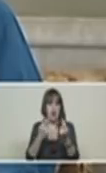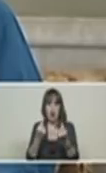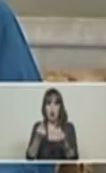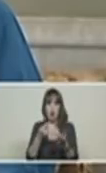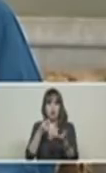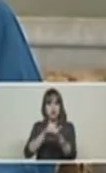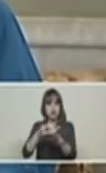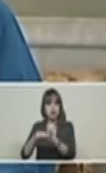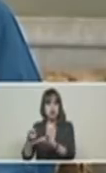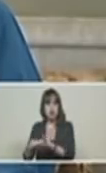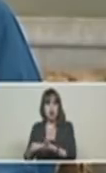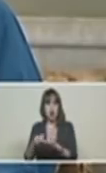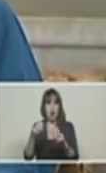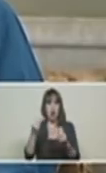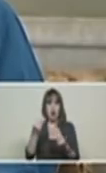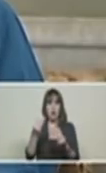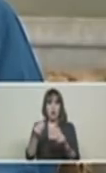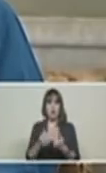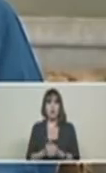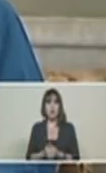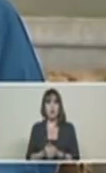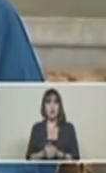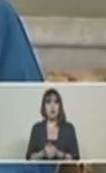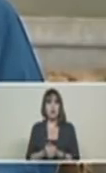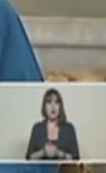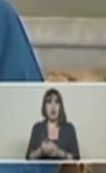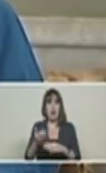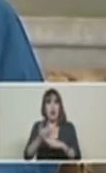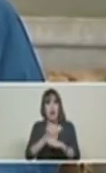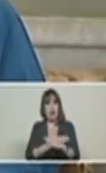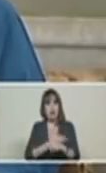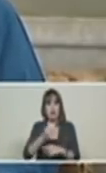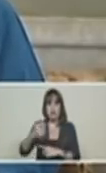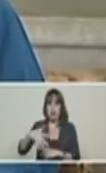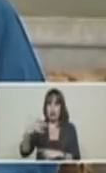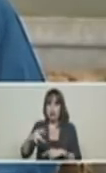la inflación y ese circulante,